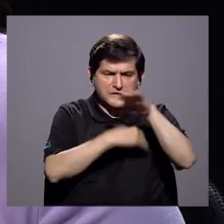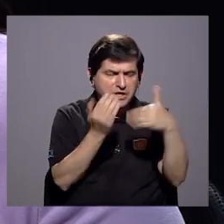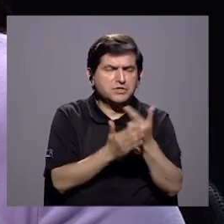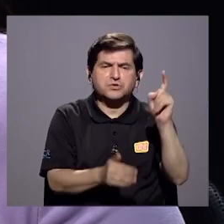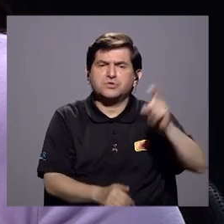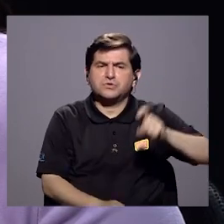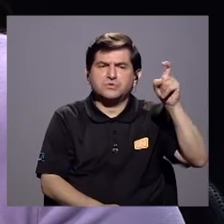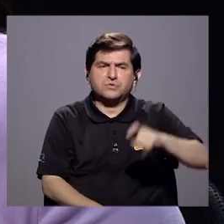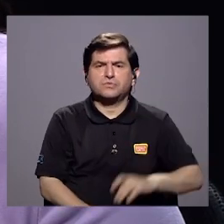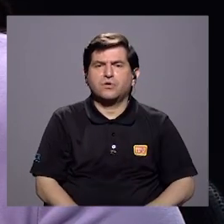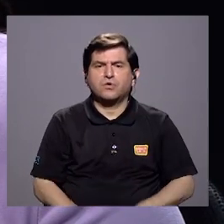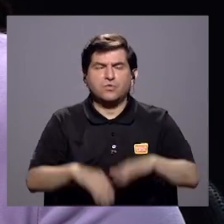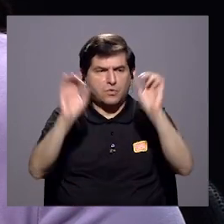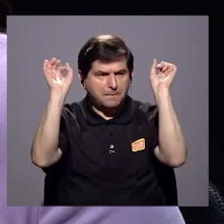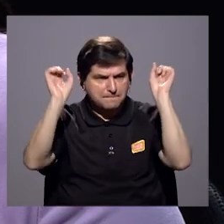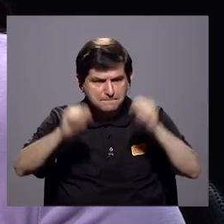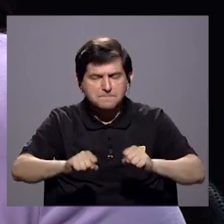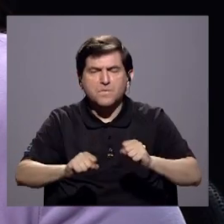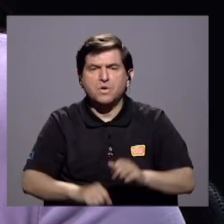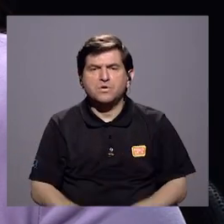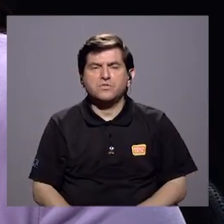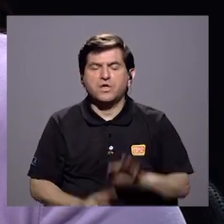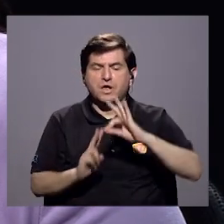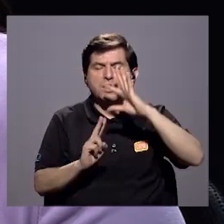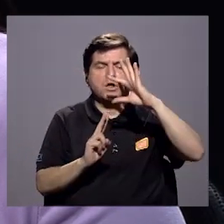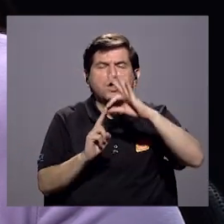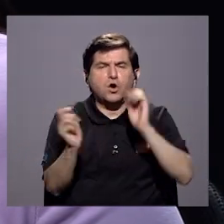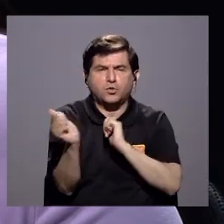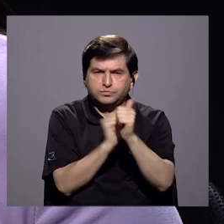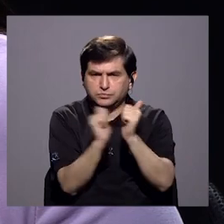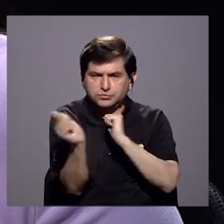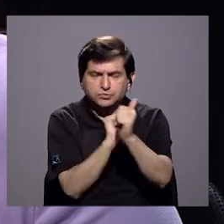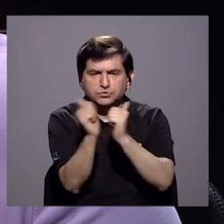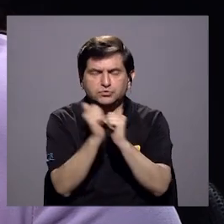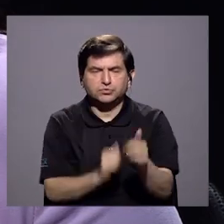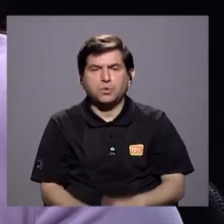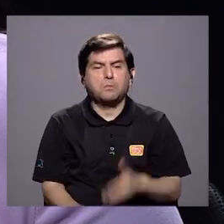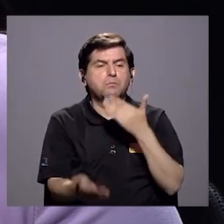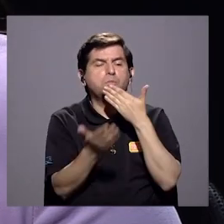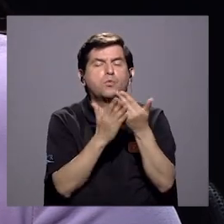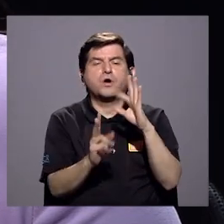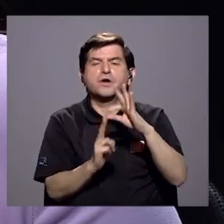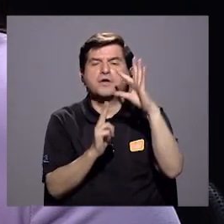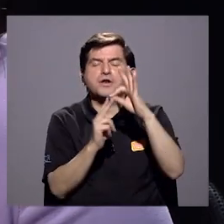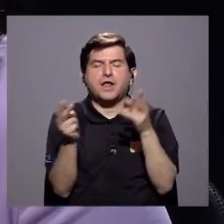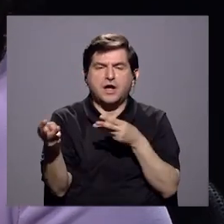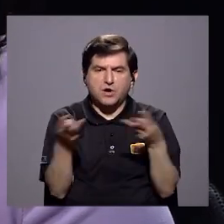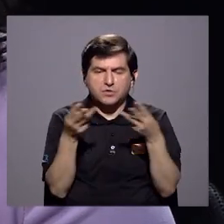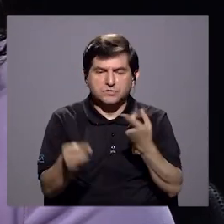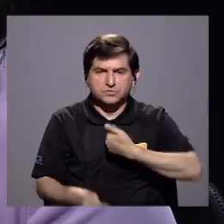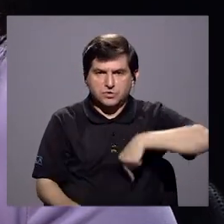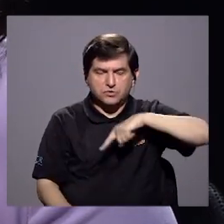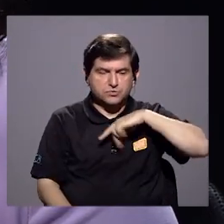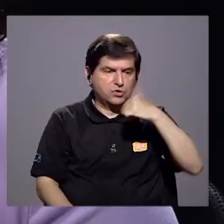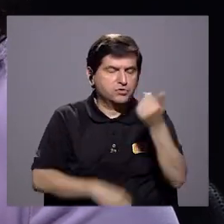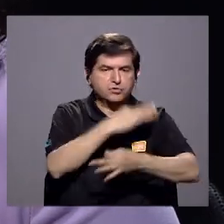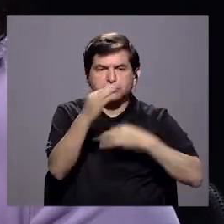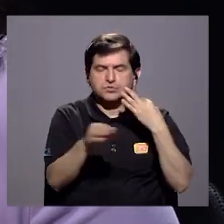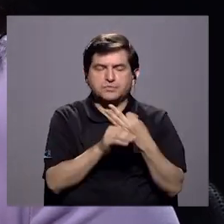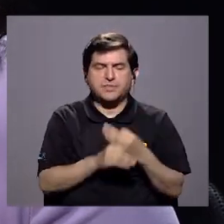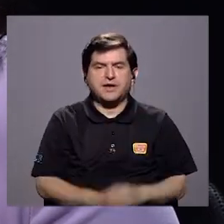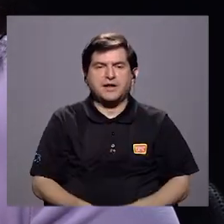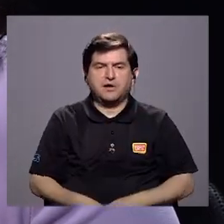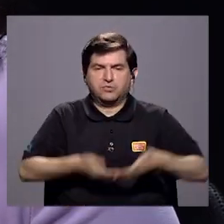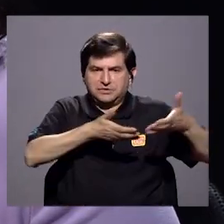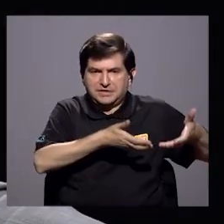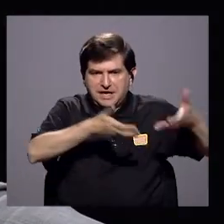todo lo necesario para ser una opción de alta competitividad, una muy buena opción en el mercado. Lo somos para otro tipo de carga que